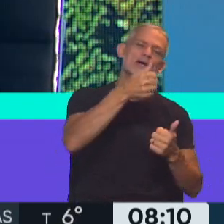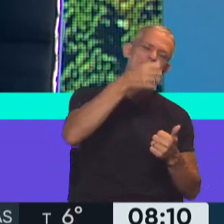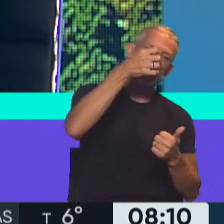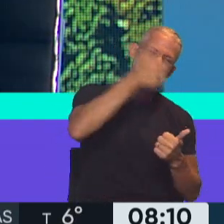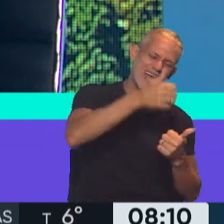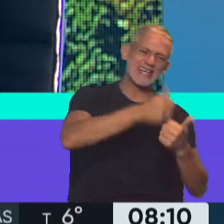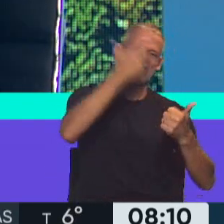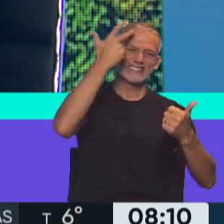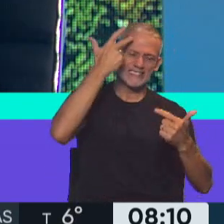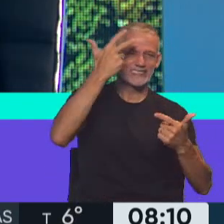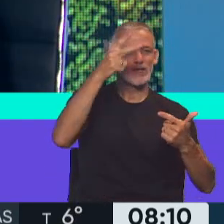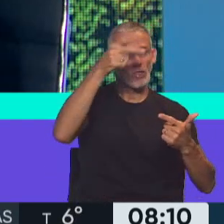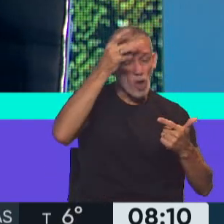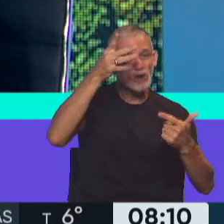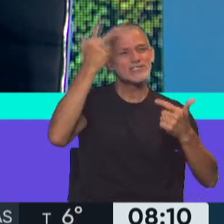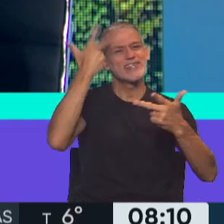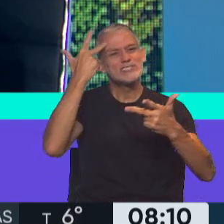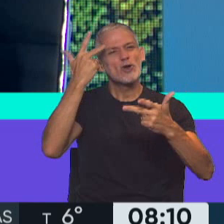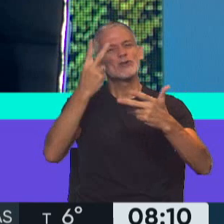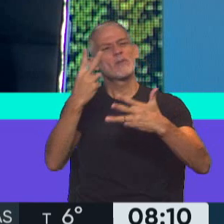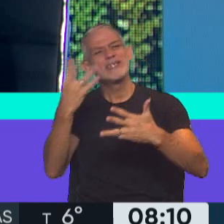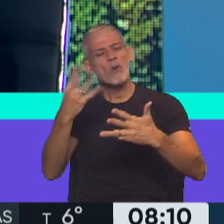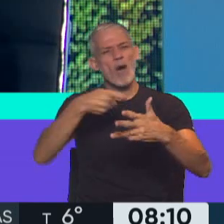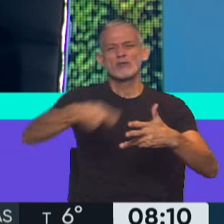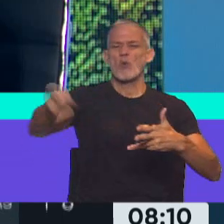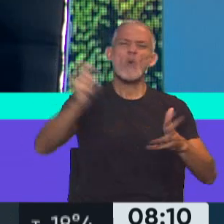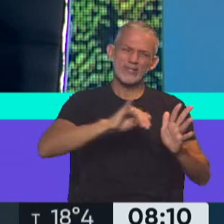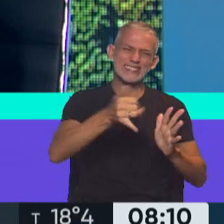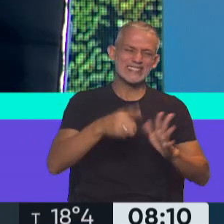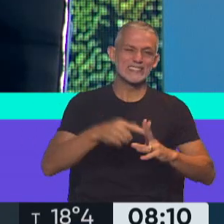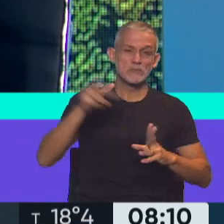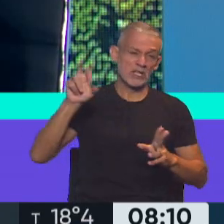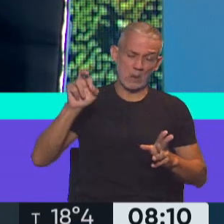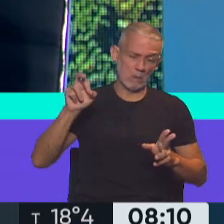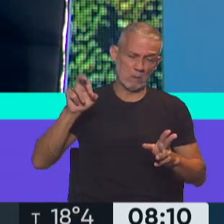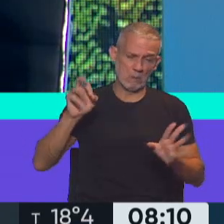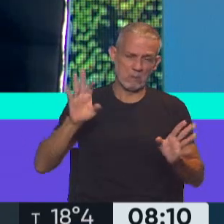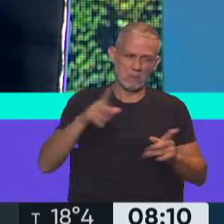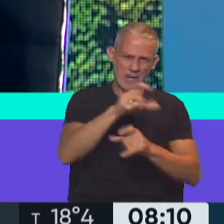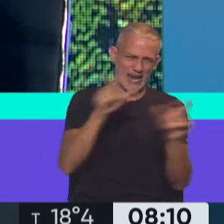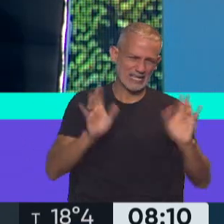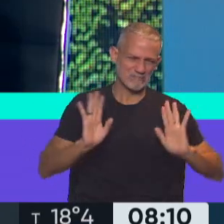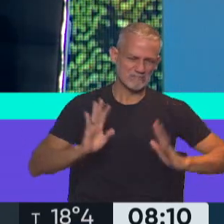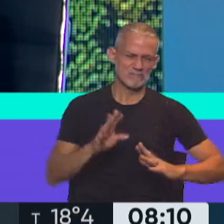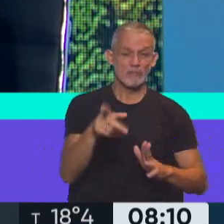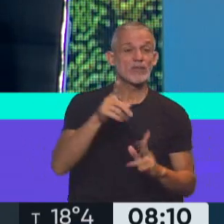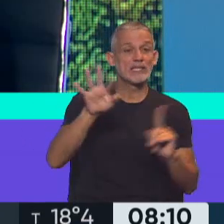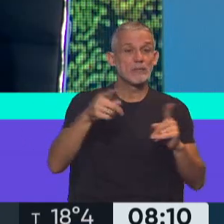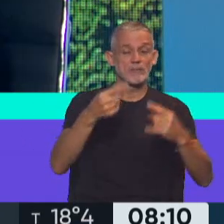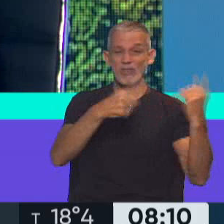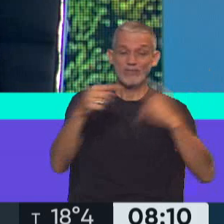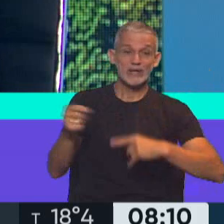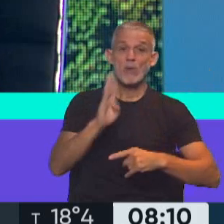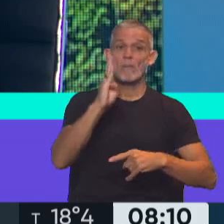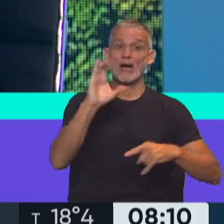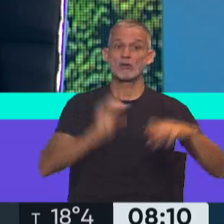A12, A18, A24, y me parece que hay que poner el acento mucho más en eso, obviamente también teniendo en cuenta que han variado también por el que el Banco